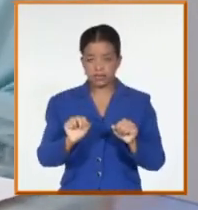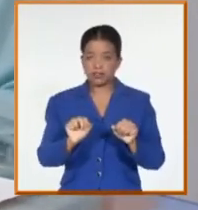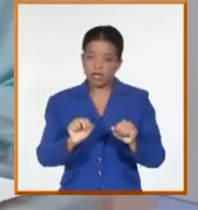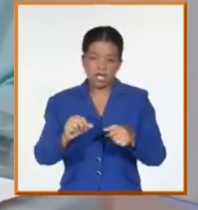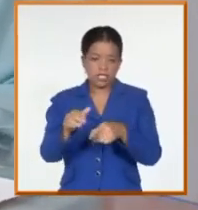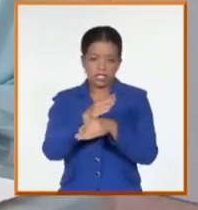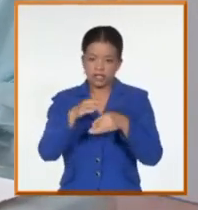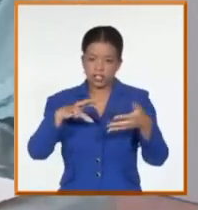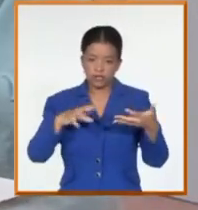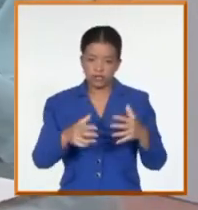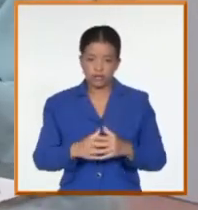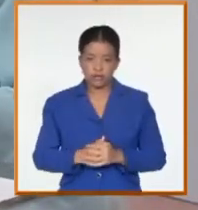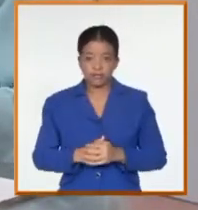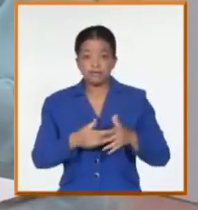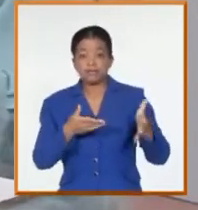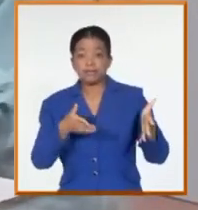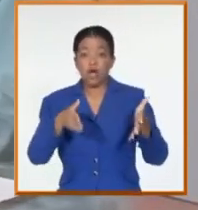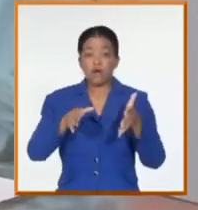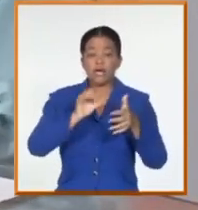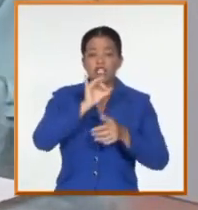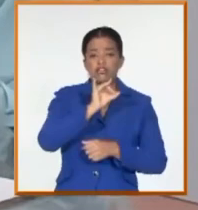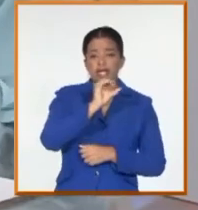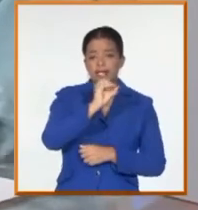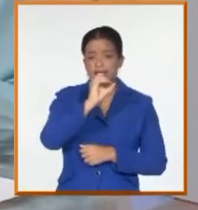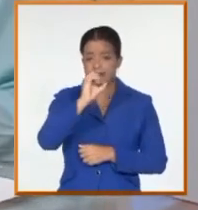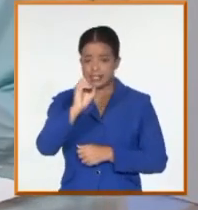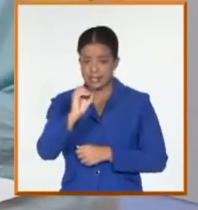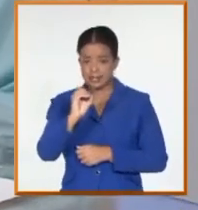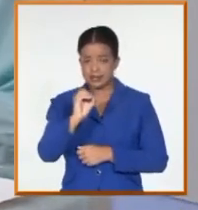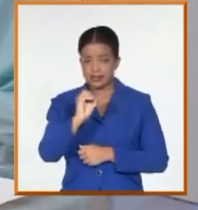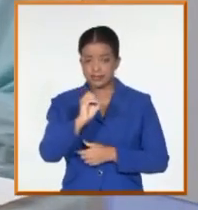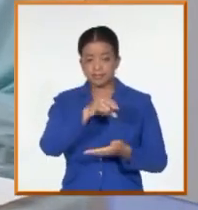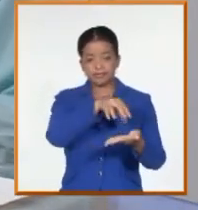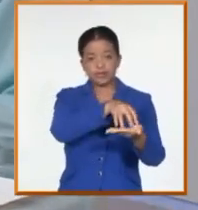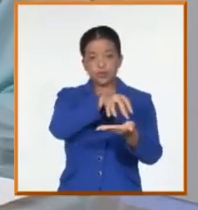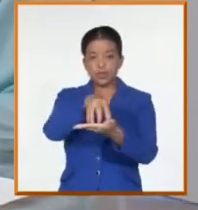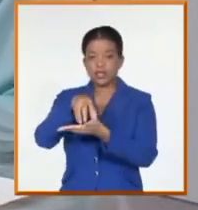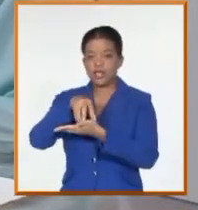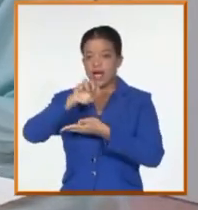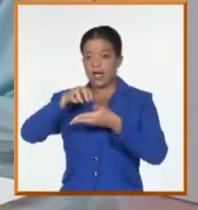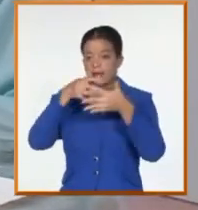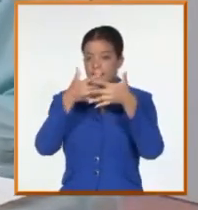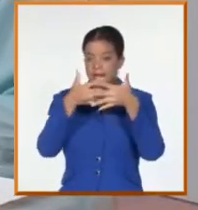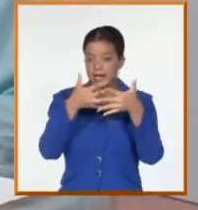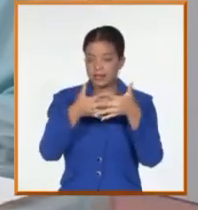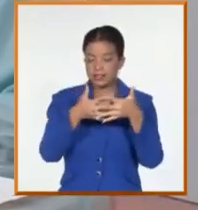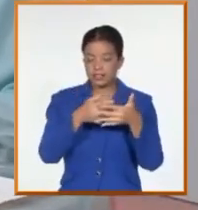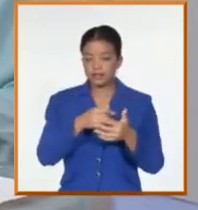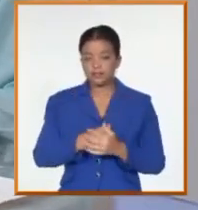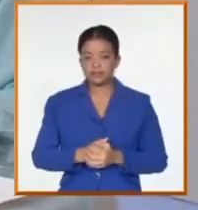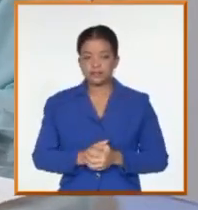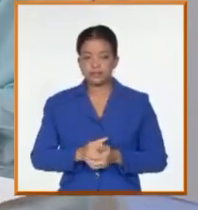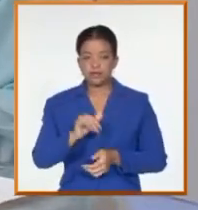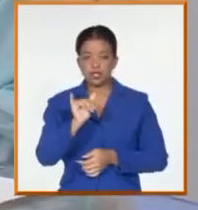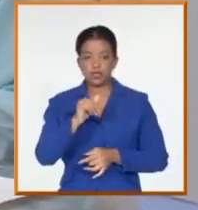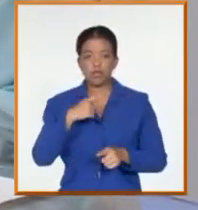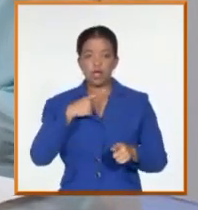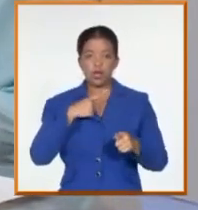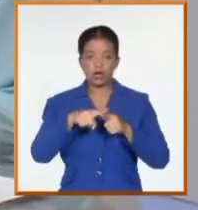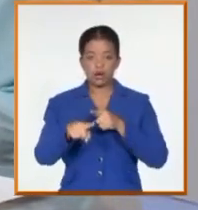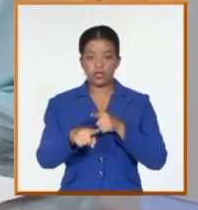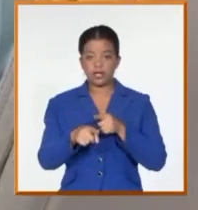700 unidades básicas entre unidades empresariales de base y demás instituciones